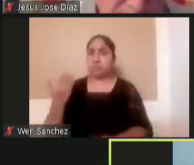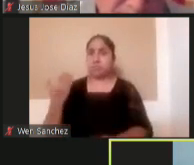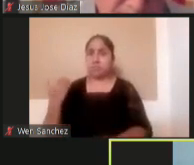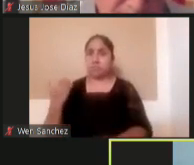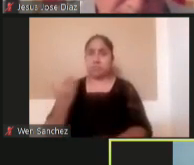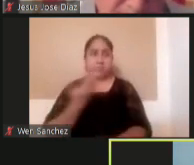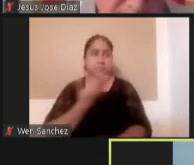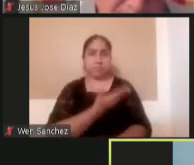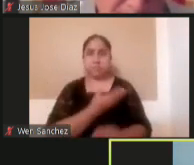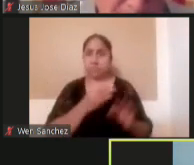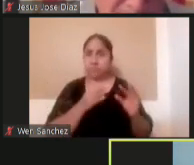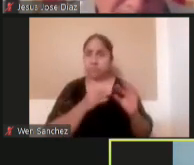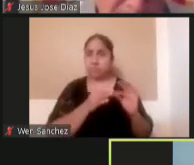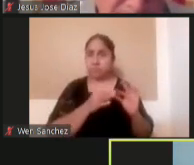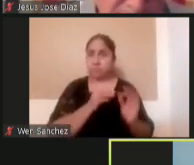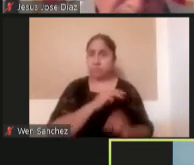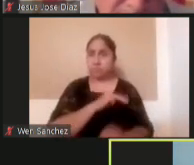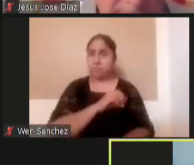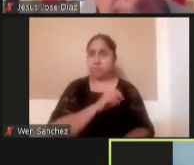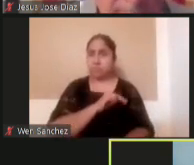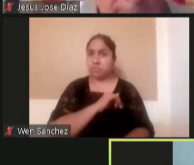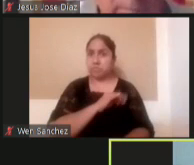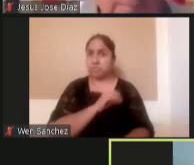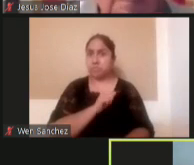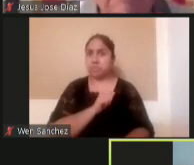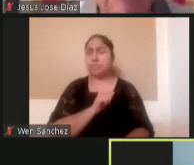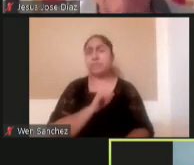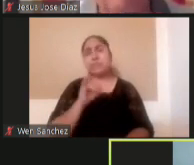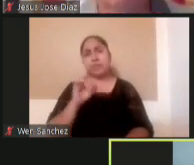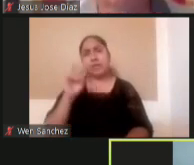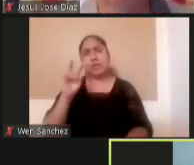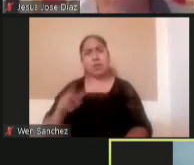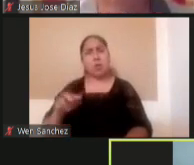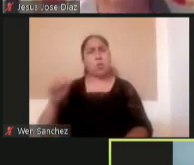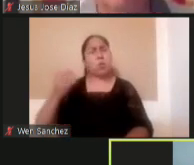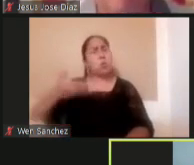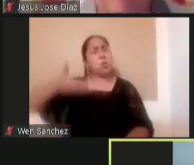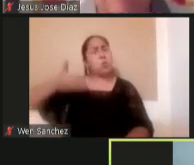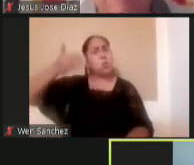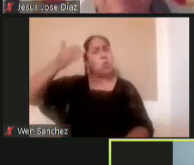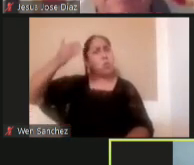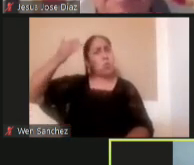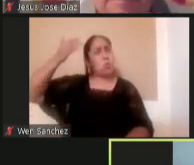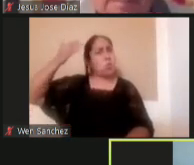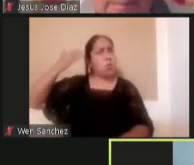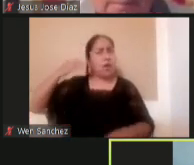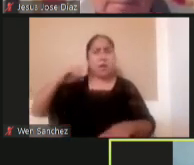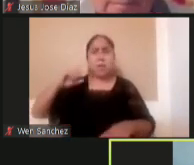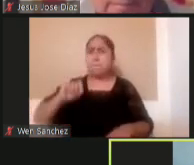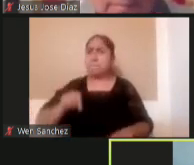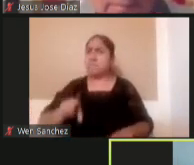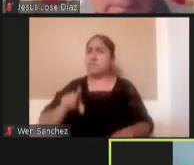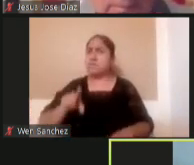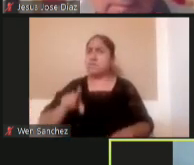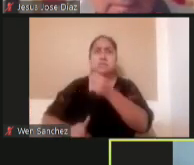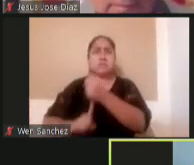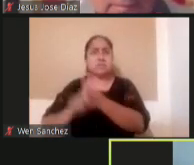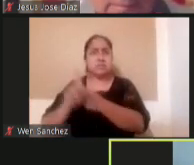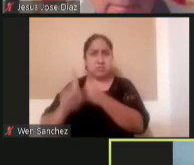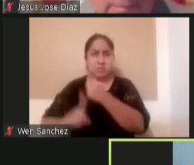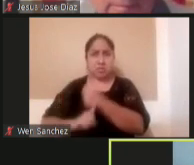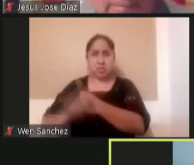señora Mónica, la situación es antigua, agudizada de manera drástica y desatendida por completo por las